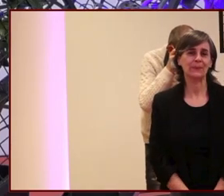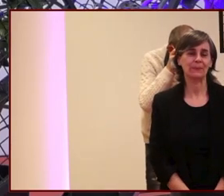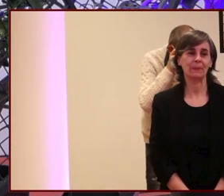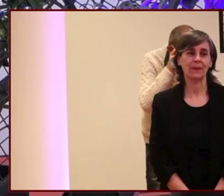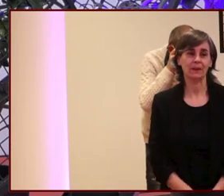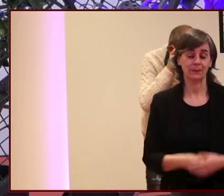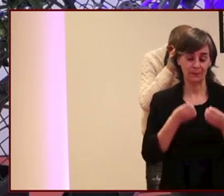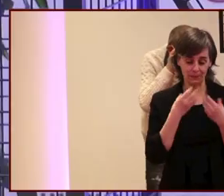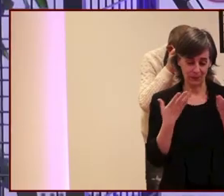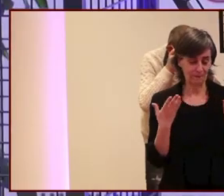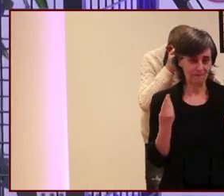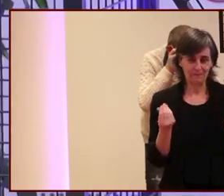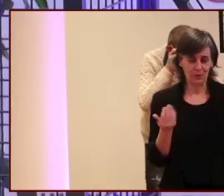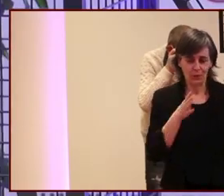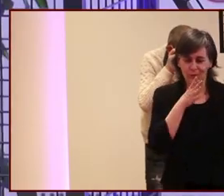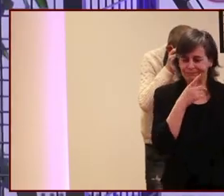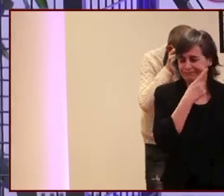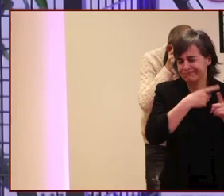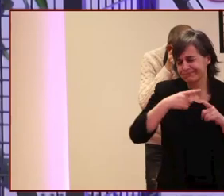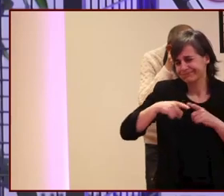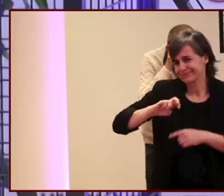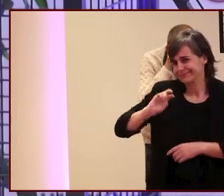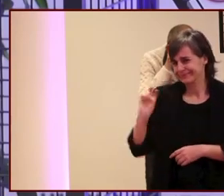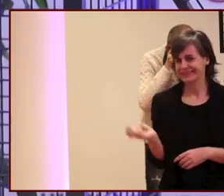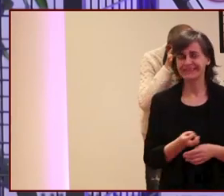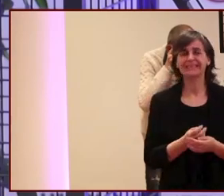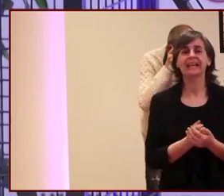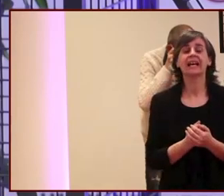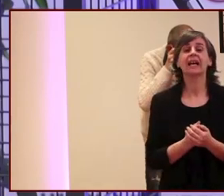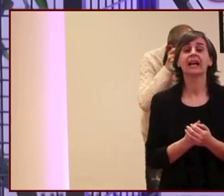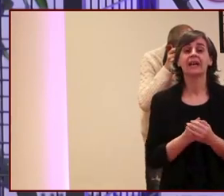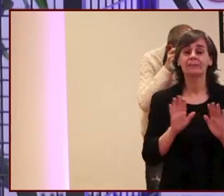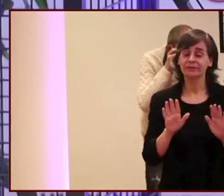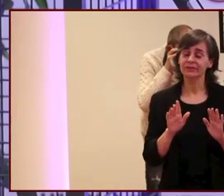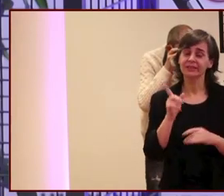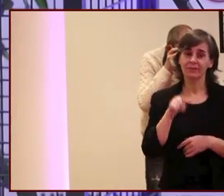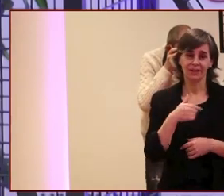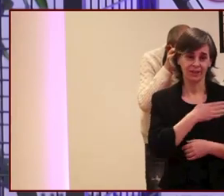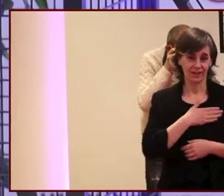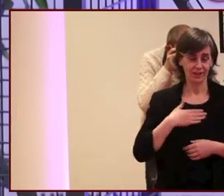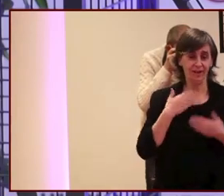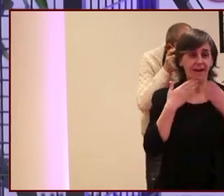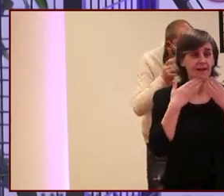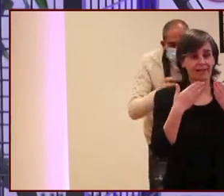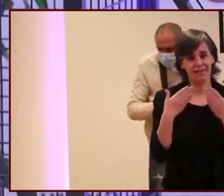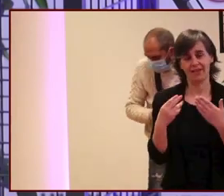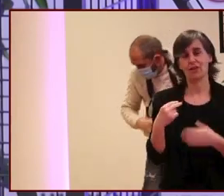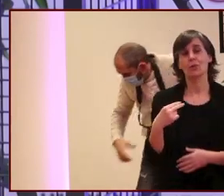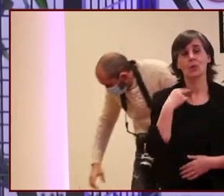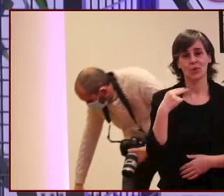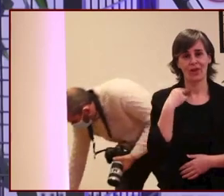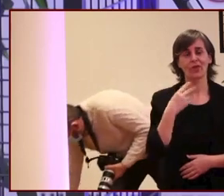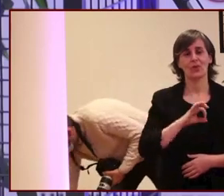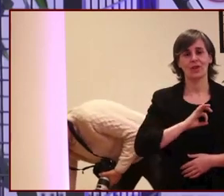bueno de muchas cosas pero estoy muy agradecida con la diputación de pontevedra